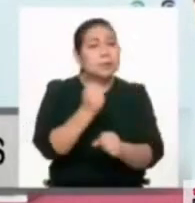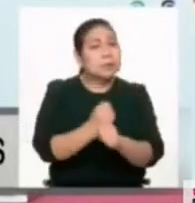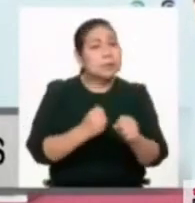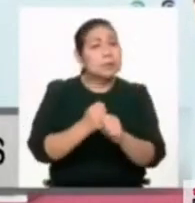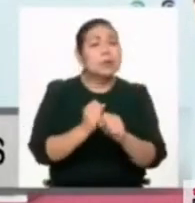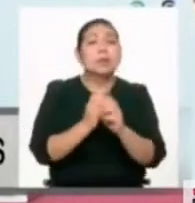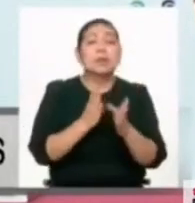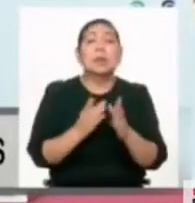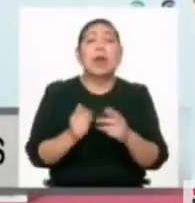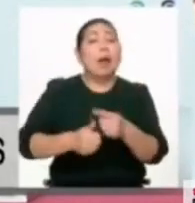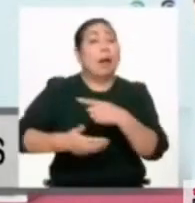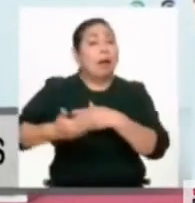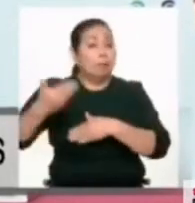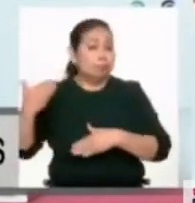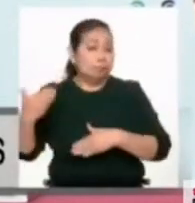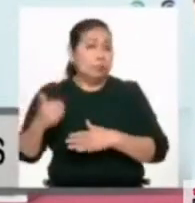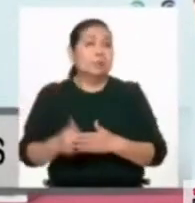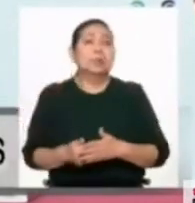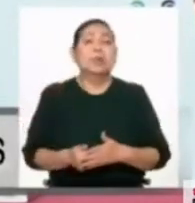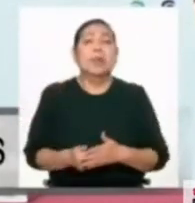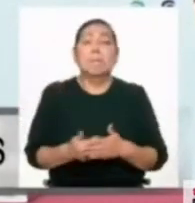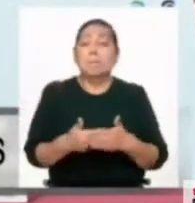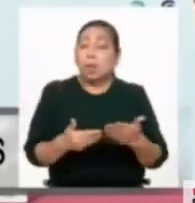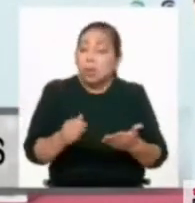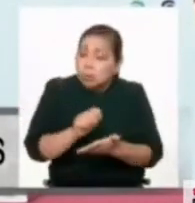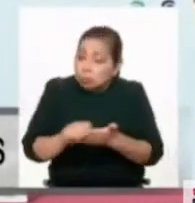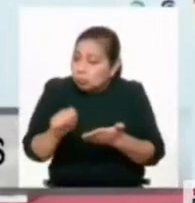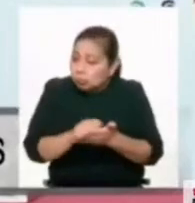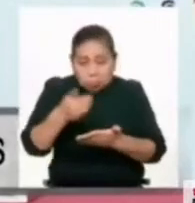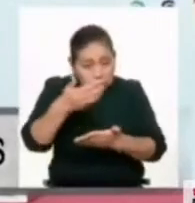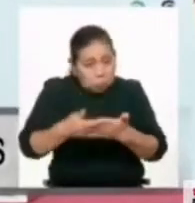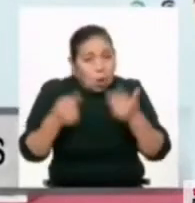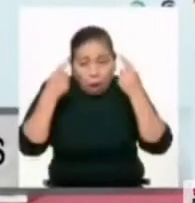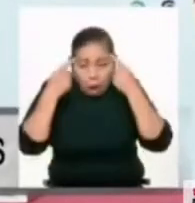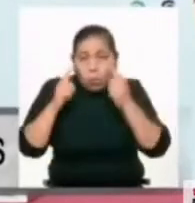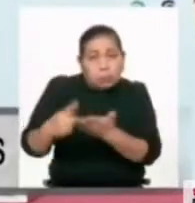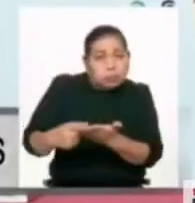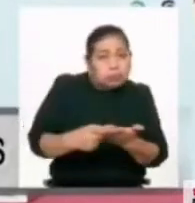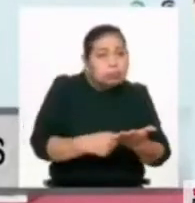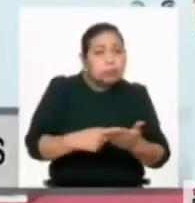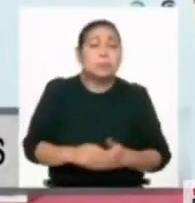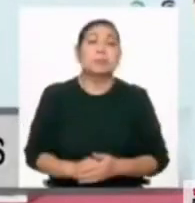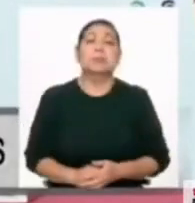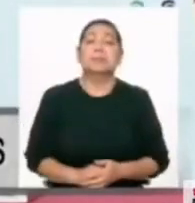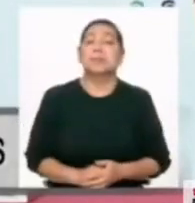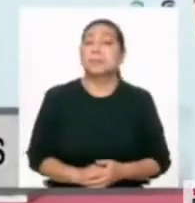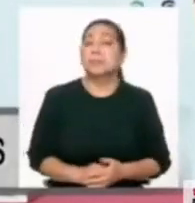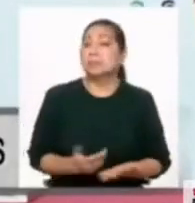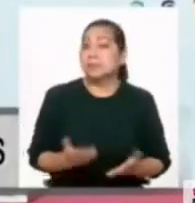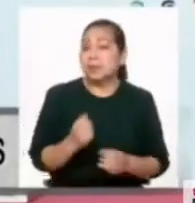trata desde el día anterior, que se llama la previa, tomamos acuerdos, ¿no?